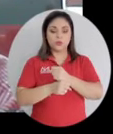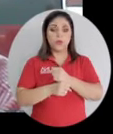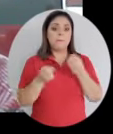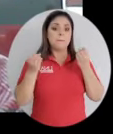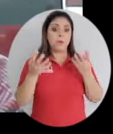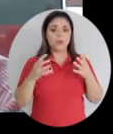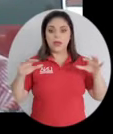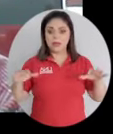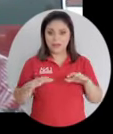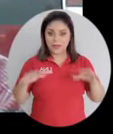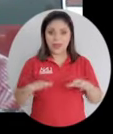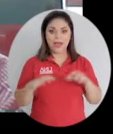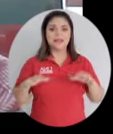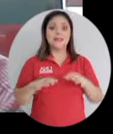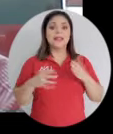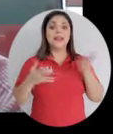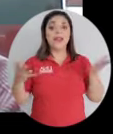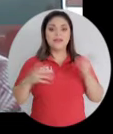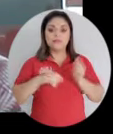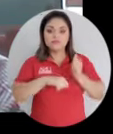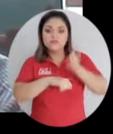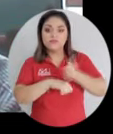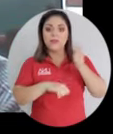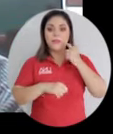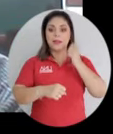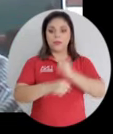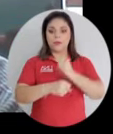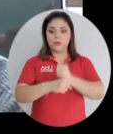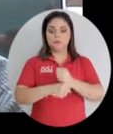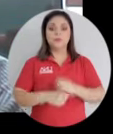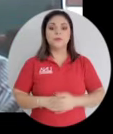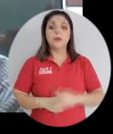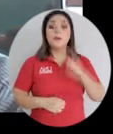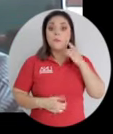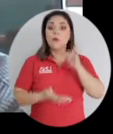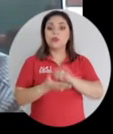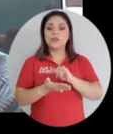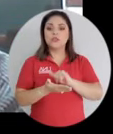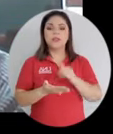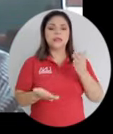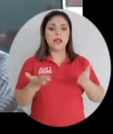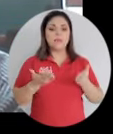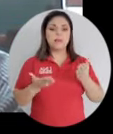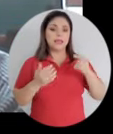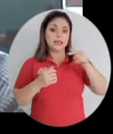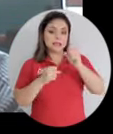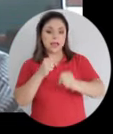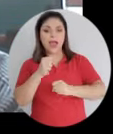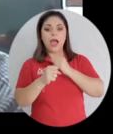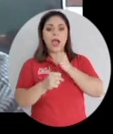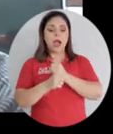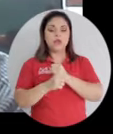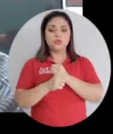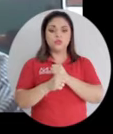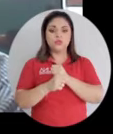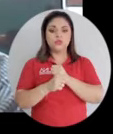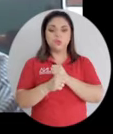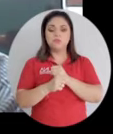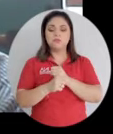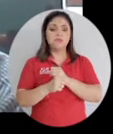y se concentra una gran cantidad de actividades creadoras de empleo. Es por esto que es muy probable que el desempleo en